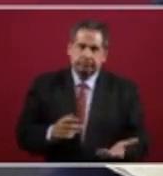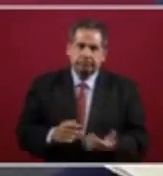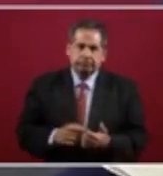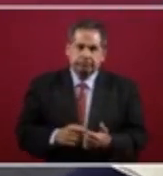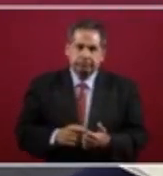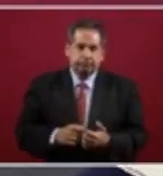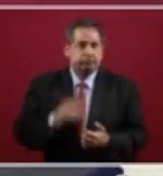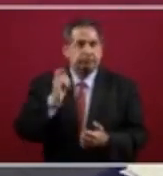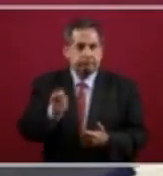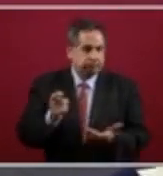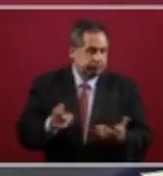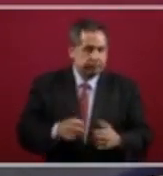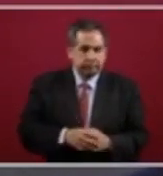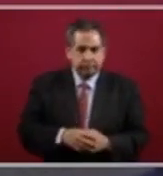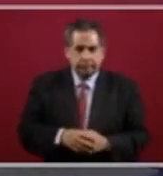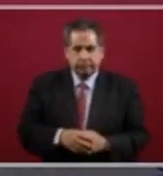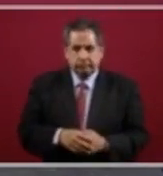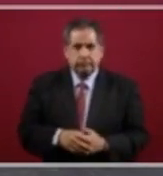Es una